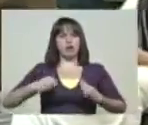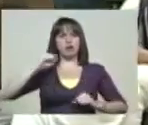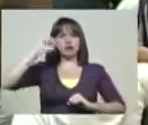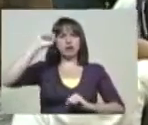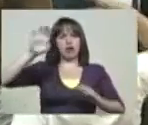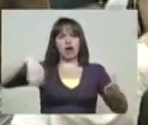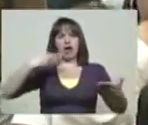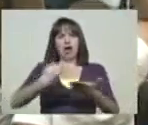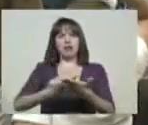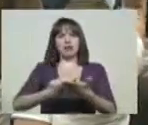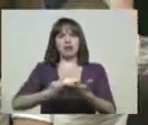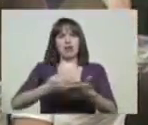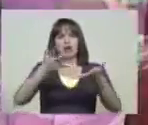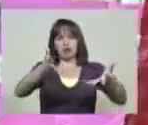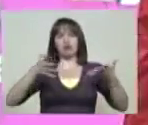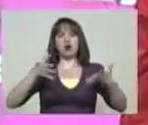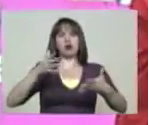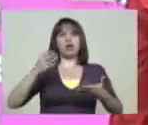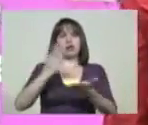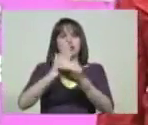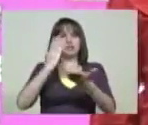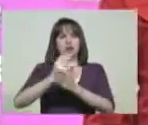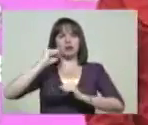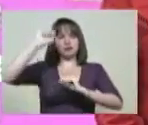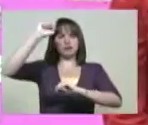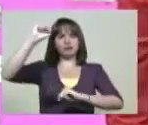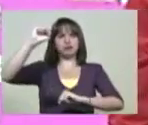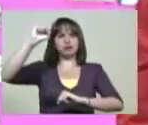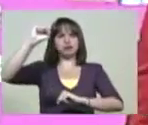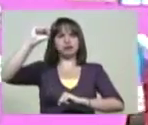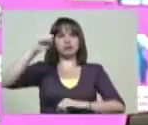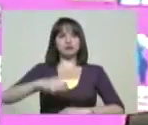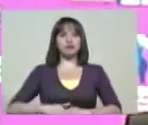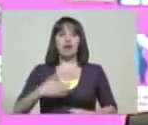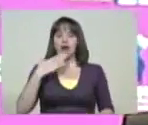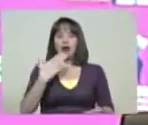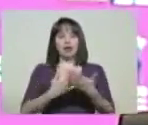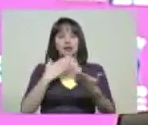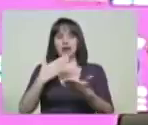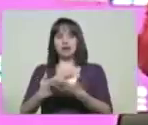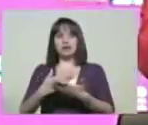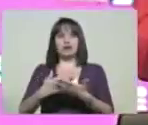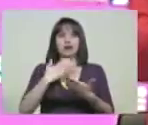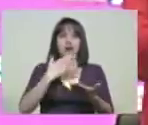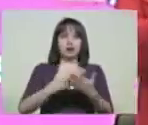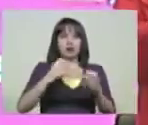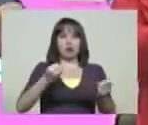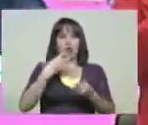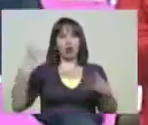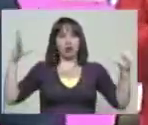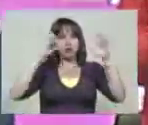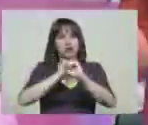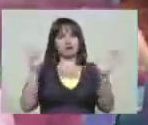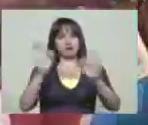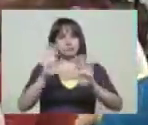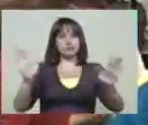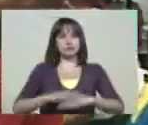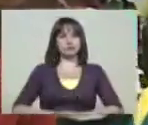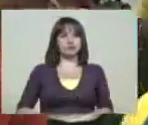para victoria siempre partido venceremos gracias hermanos gracias buenas noches